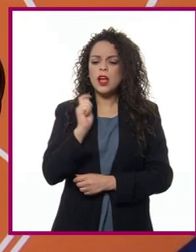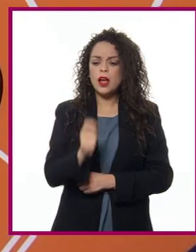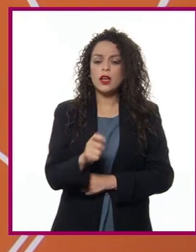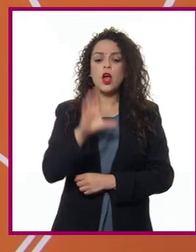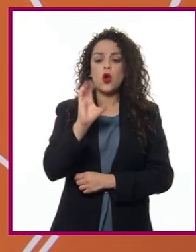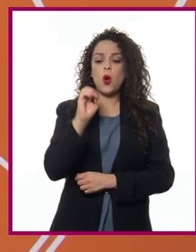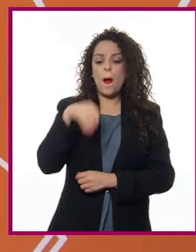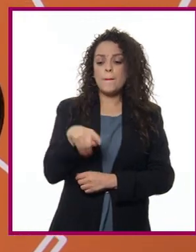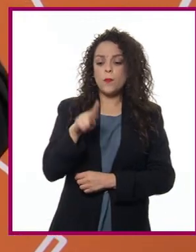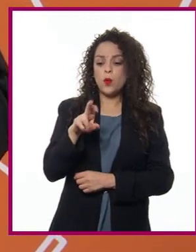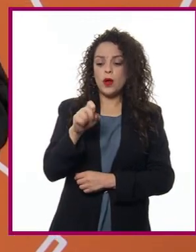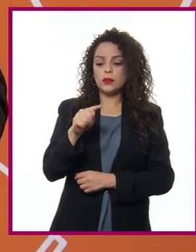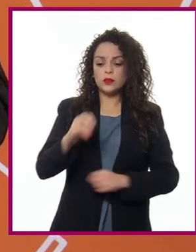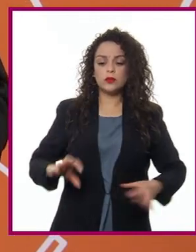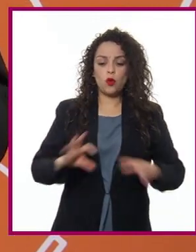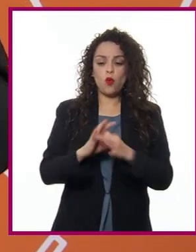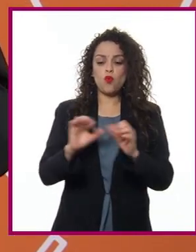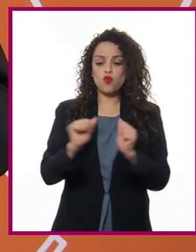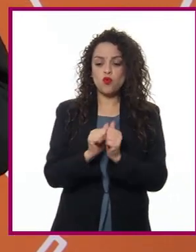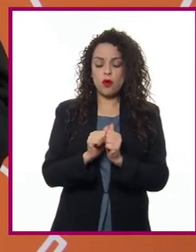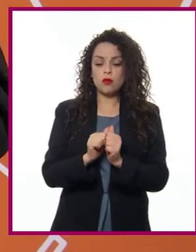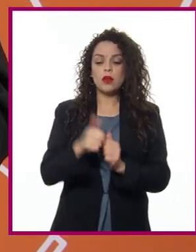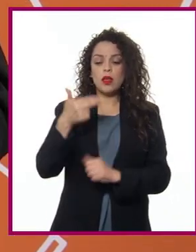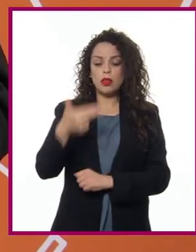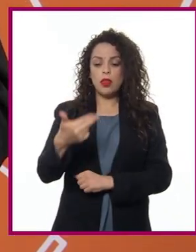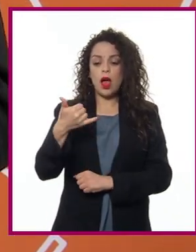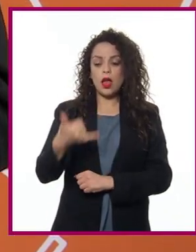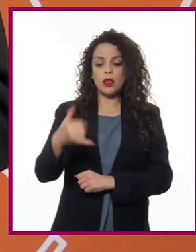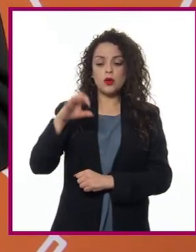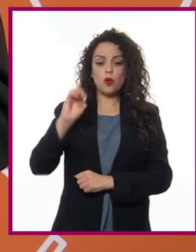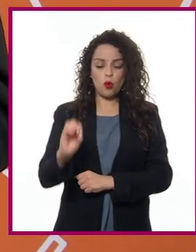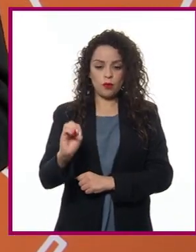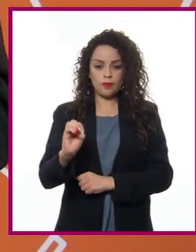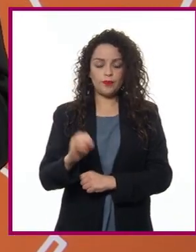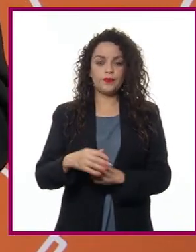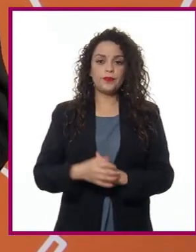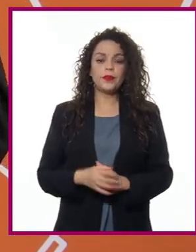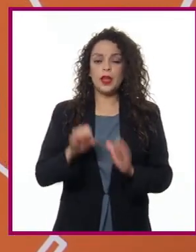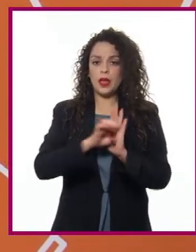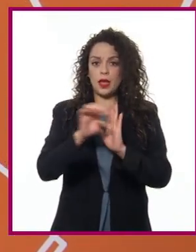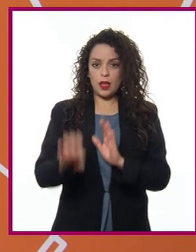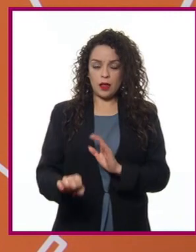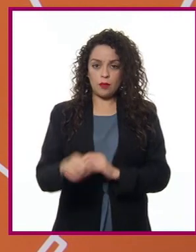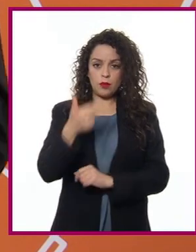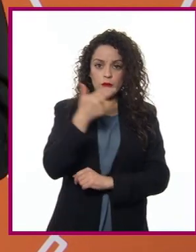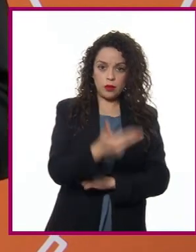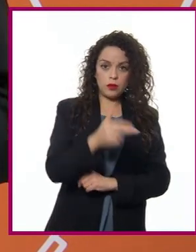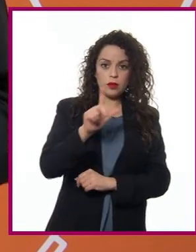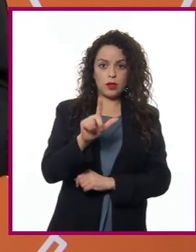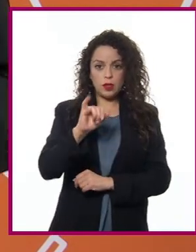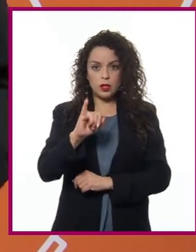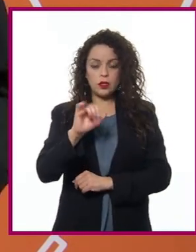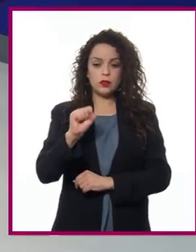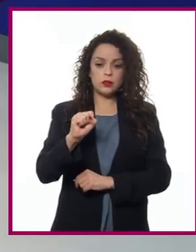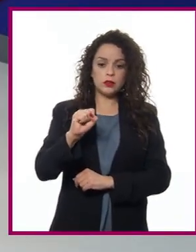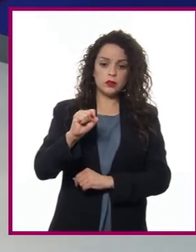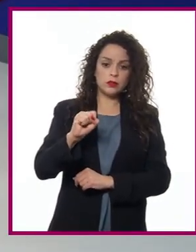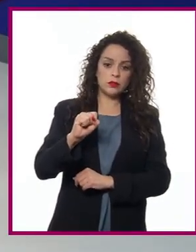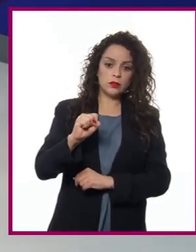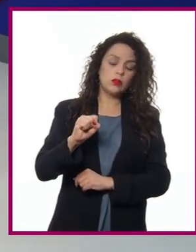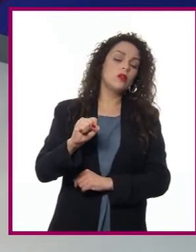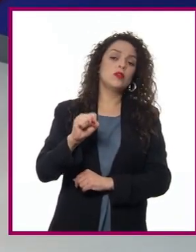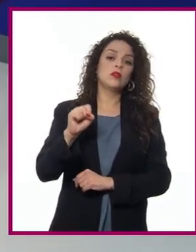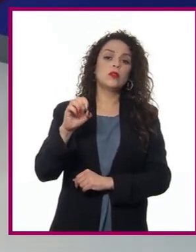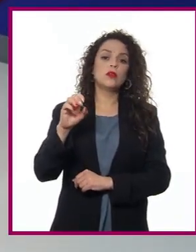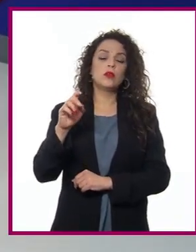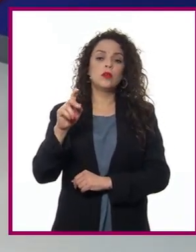que forma con el hidrógeno y el oxígeno. Por ejemplo, los elementos del grupo 1, hidrógeno, litio, sodio, potasio, rubidio,